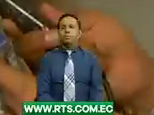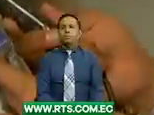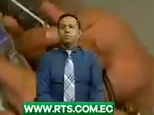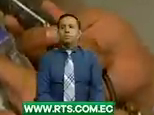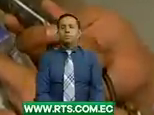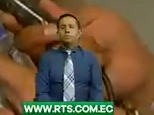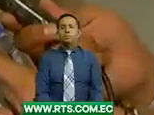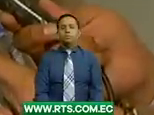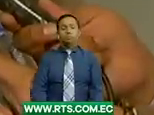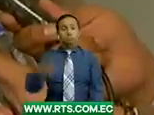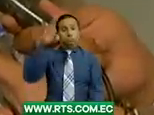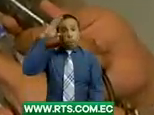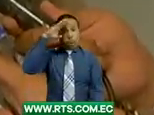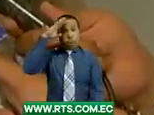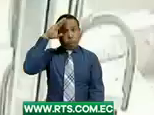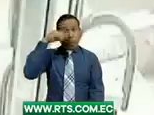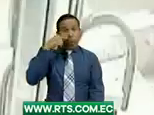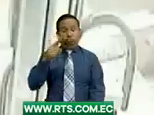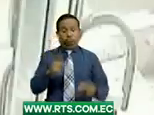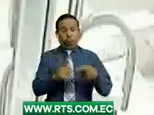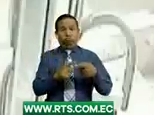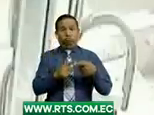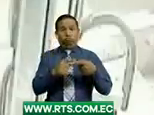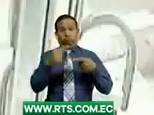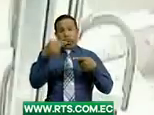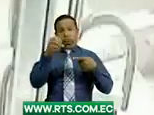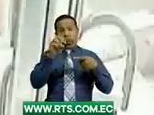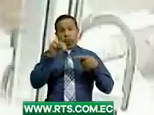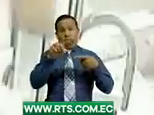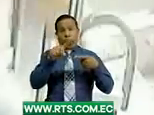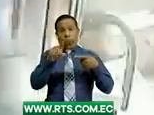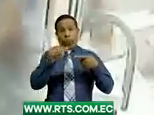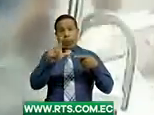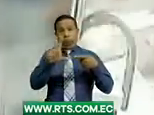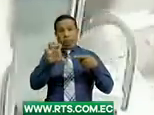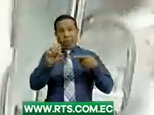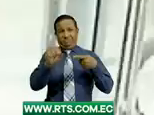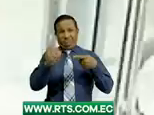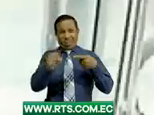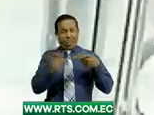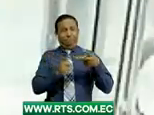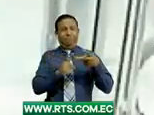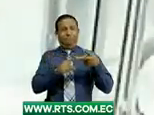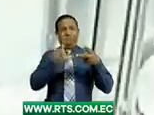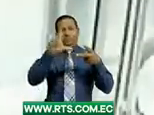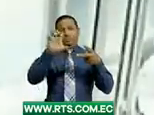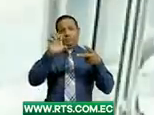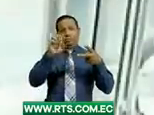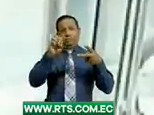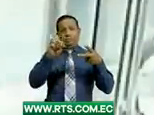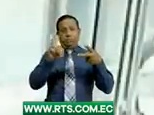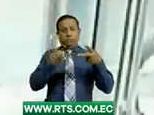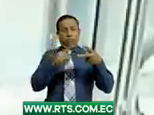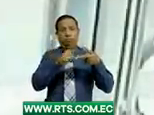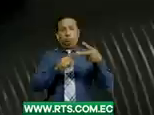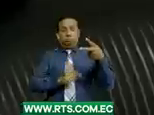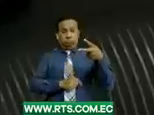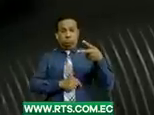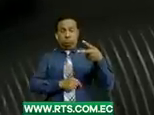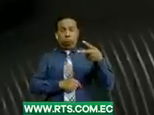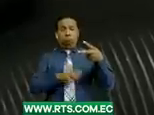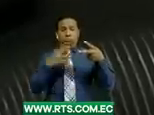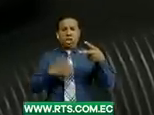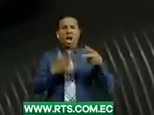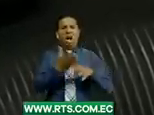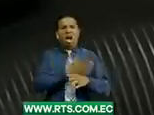Ademir González, alias Pajarito, que consta ya con 2 detenciones anteriores. León Richard, que también es alias del Mono, que consta ya